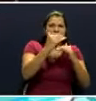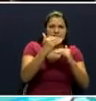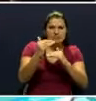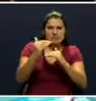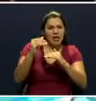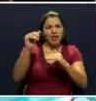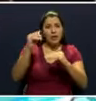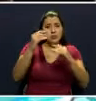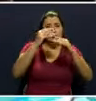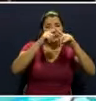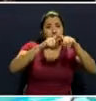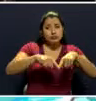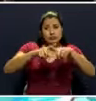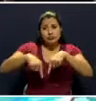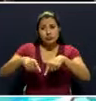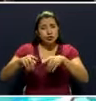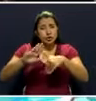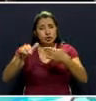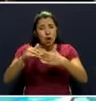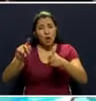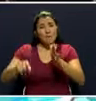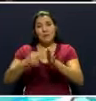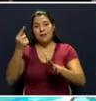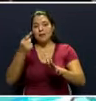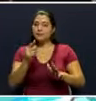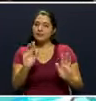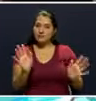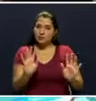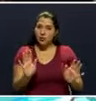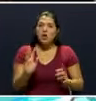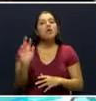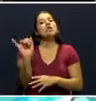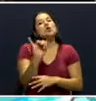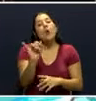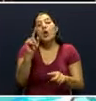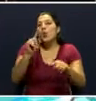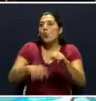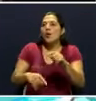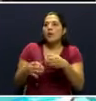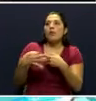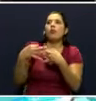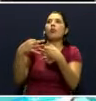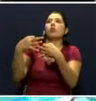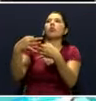sostenible tampoco mantenernos con medidas demasiado restrictivas para la economía, ¿verdad?, para la